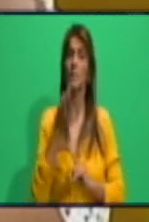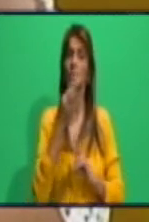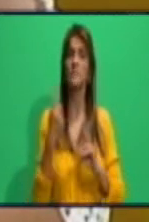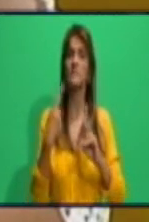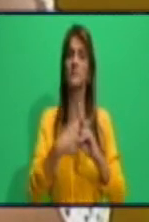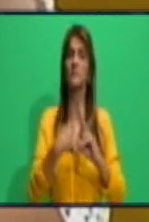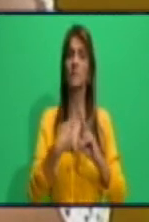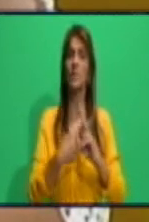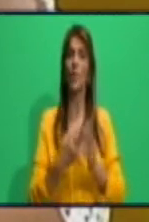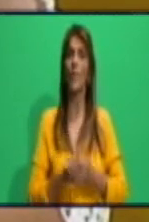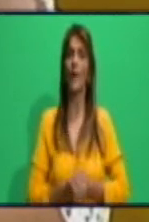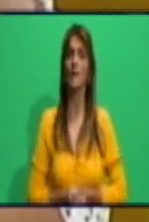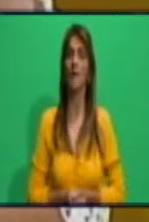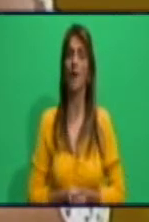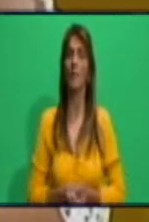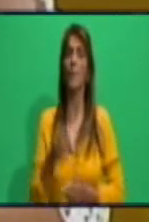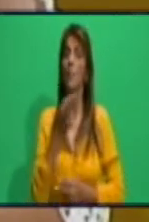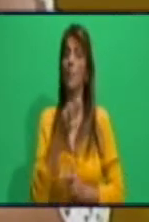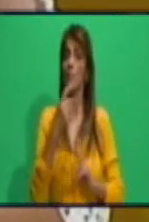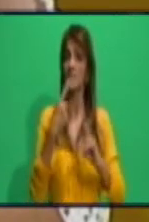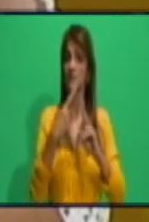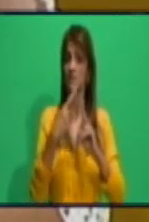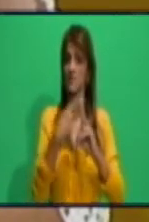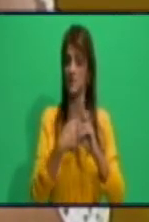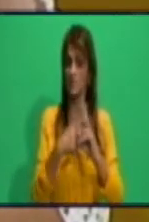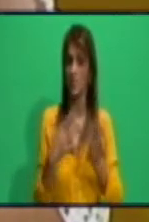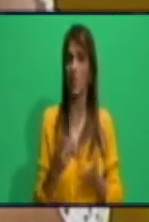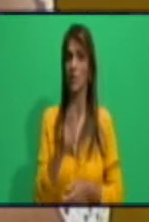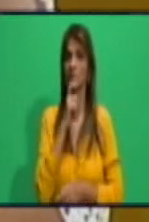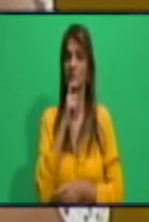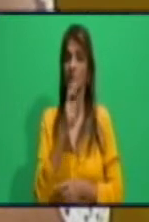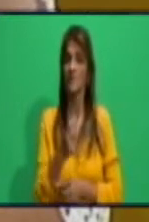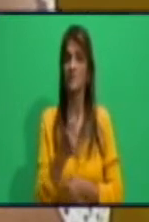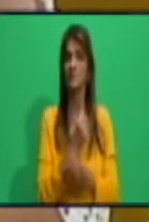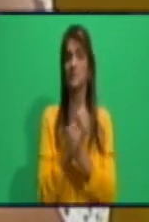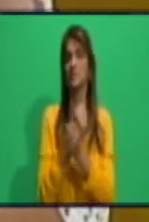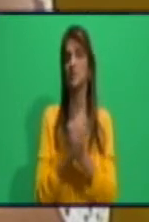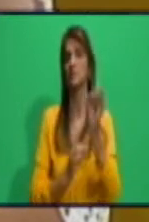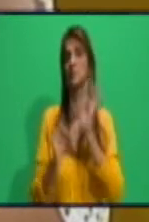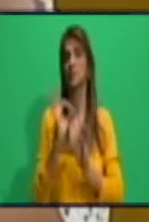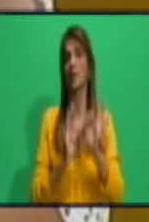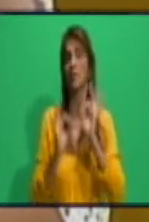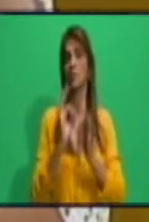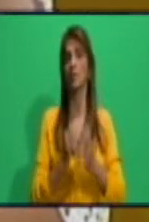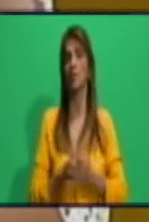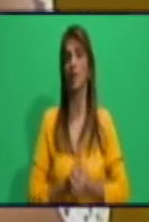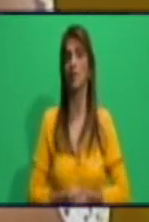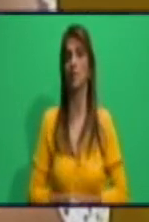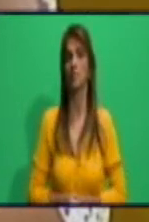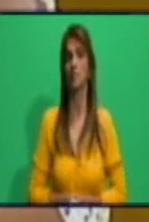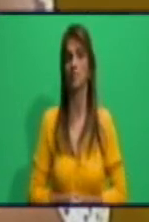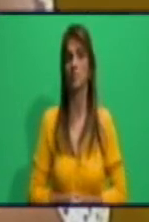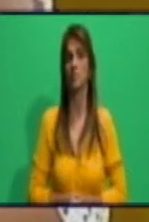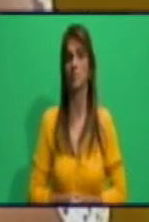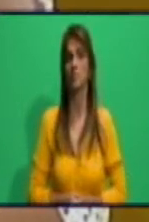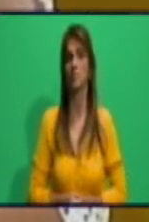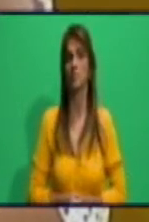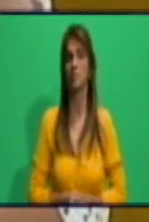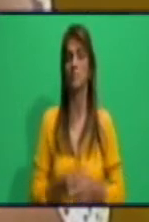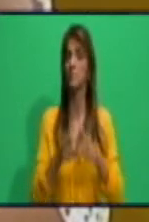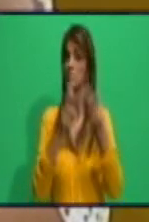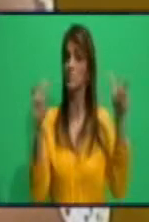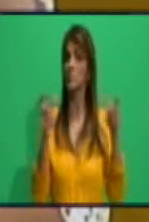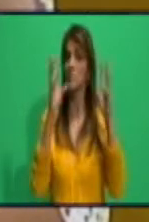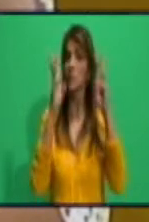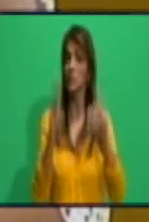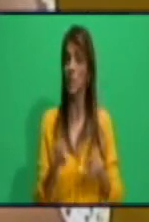un municipio de muy alto riesgo en este enfrentamiento a la pandemia, con el mayor número de casos, la